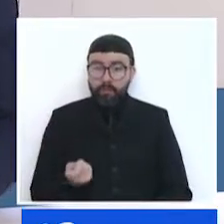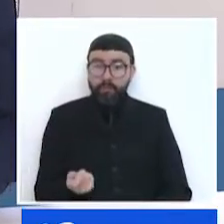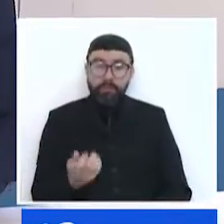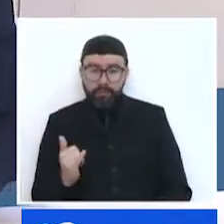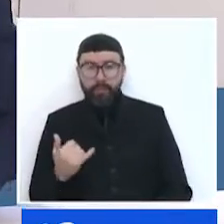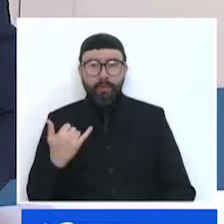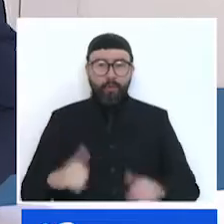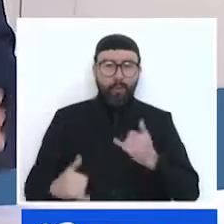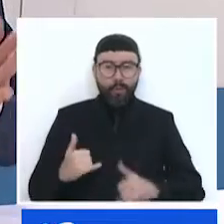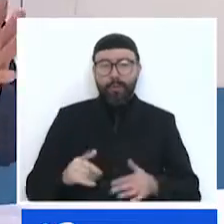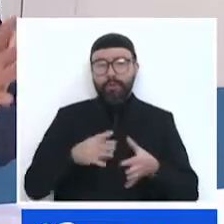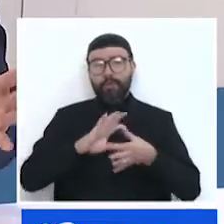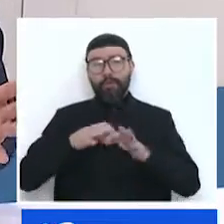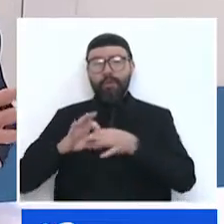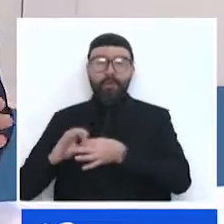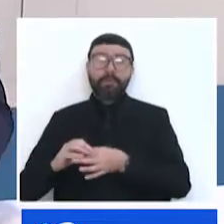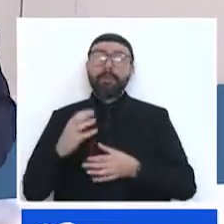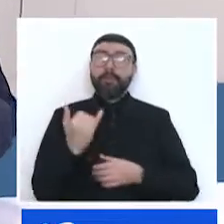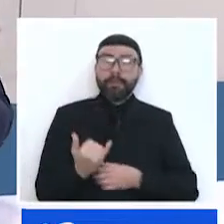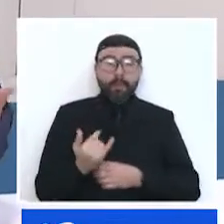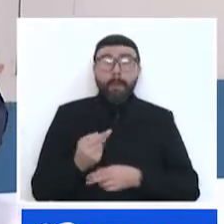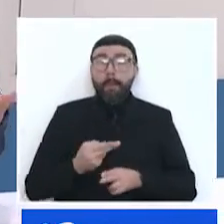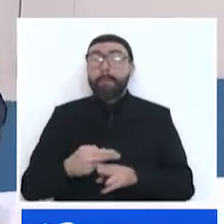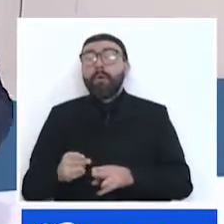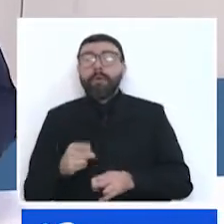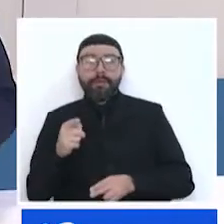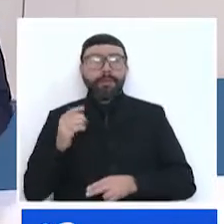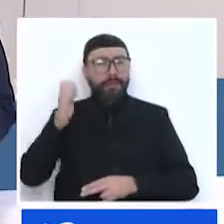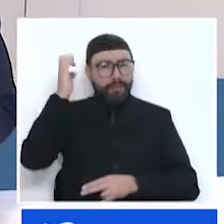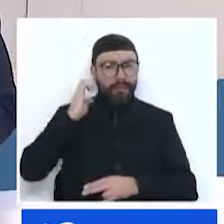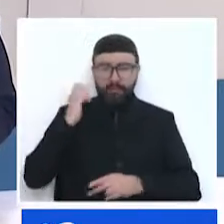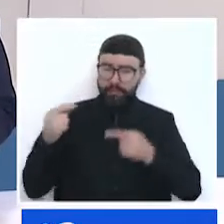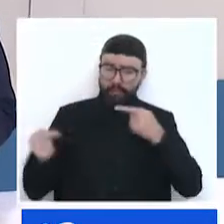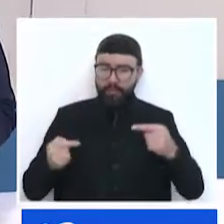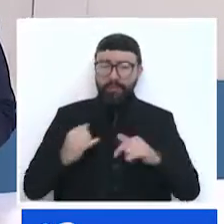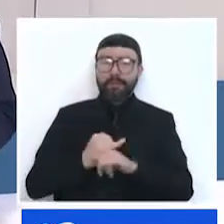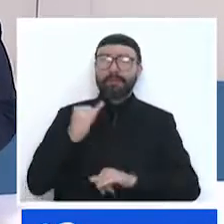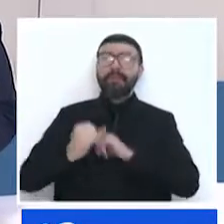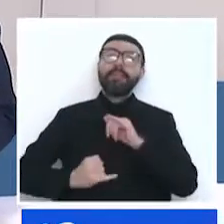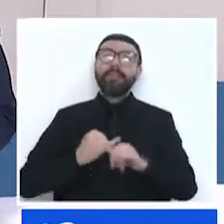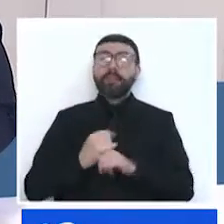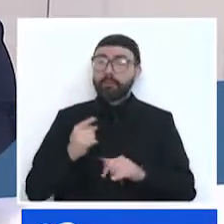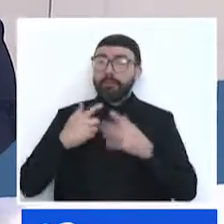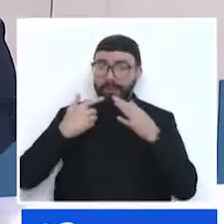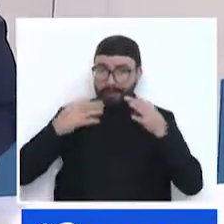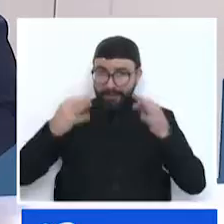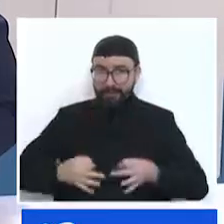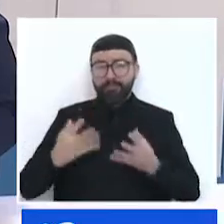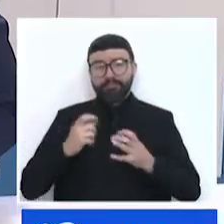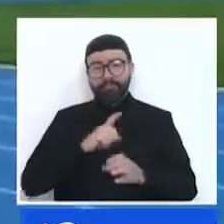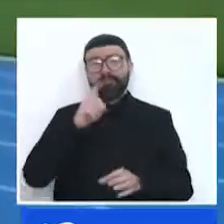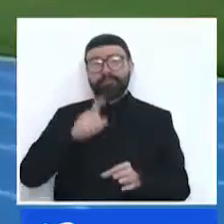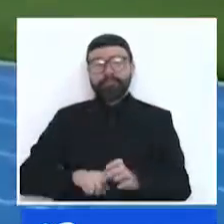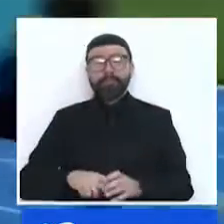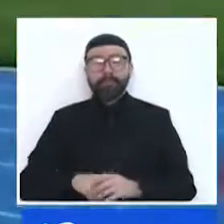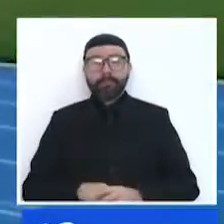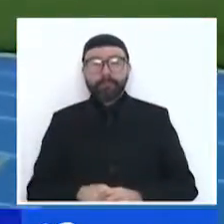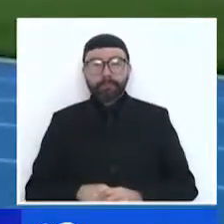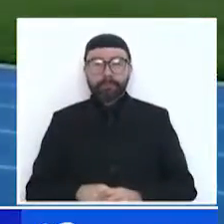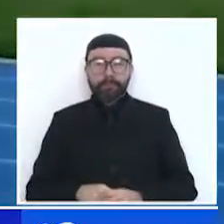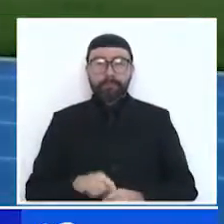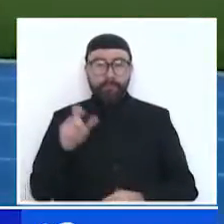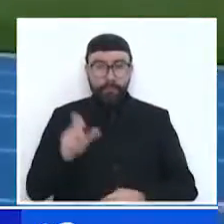Tokio 2021. Próximamente viajará a Europa a una competencia internacional en donde espera asegurar ese cupo. La